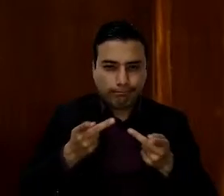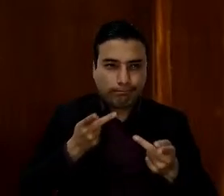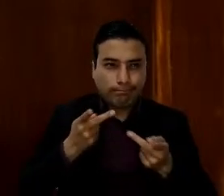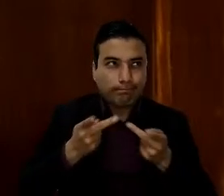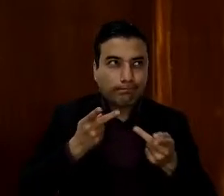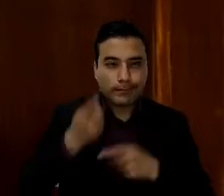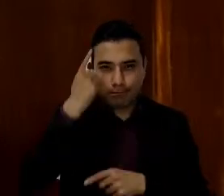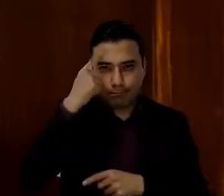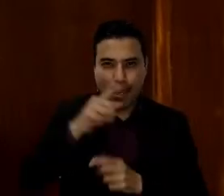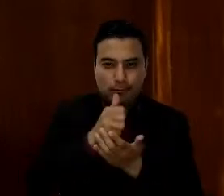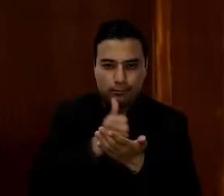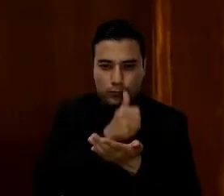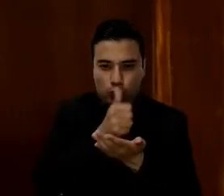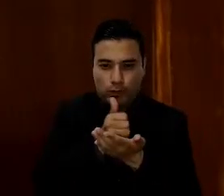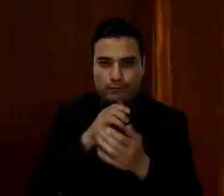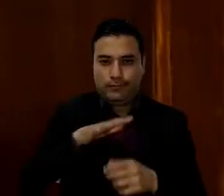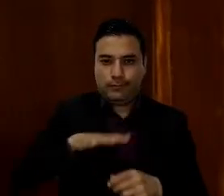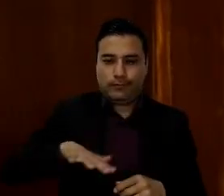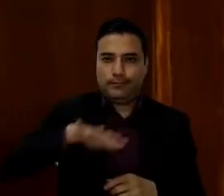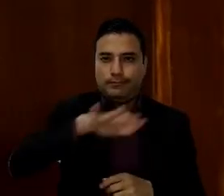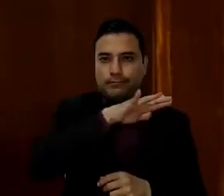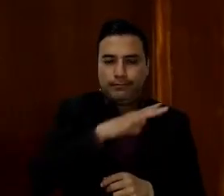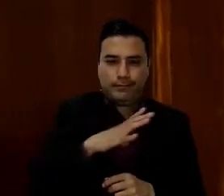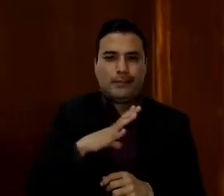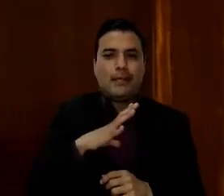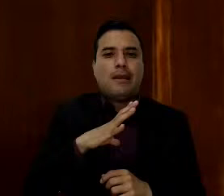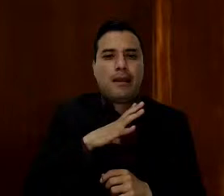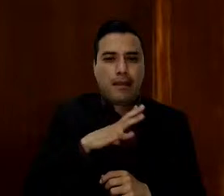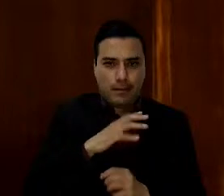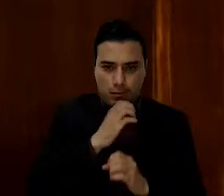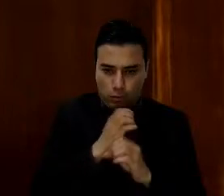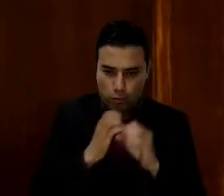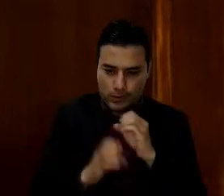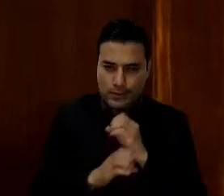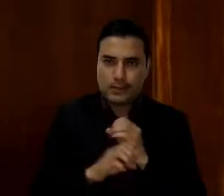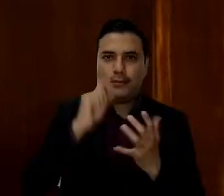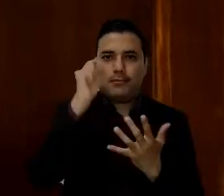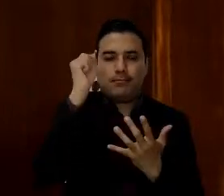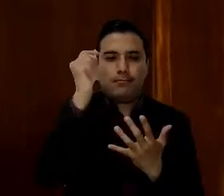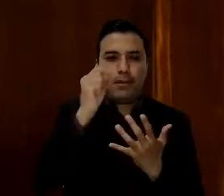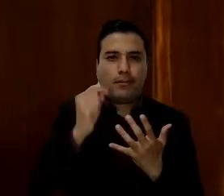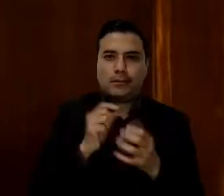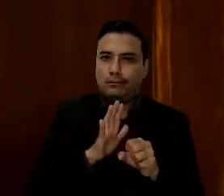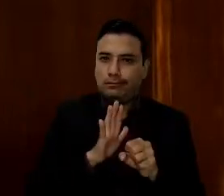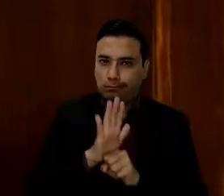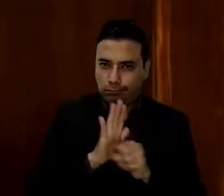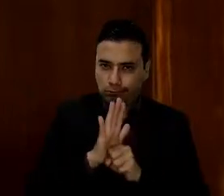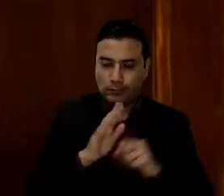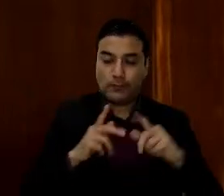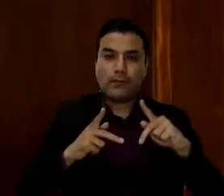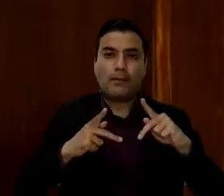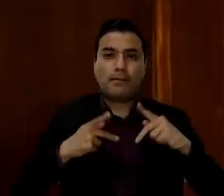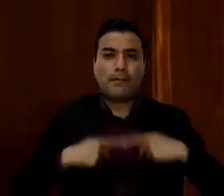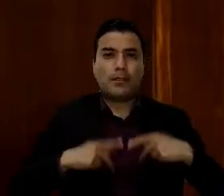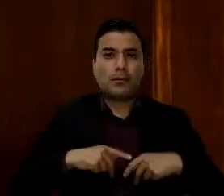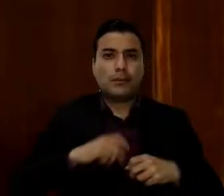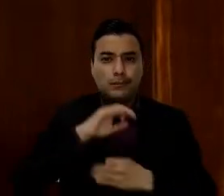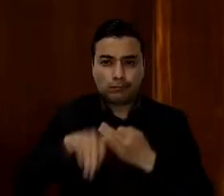desarrollos urbanos cuenten con el abasto suficiente para sostener a las personas que los